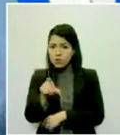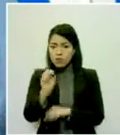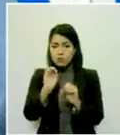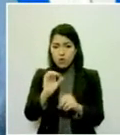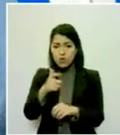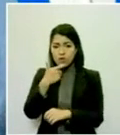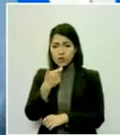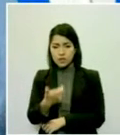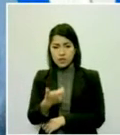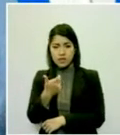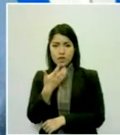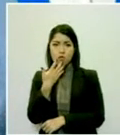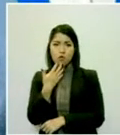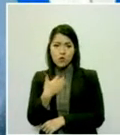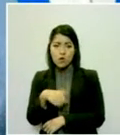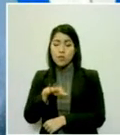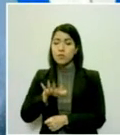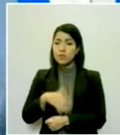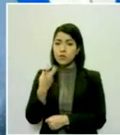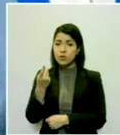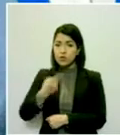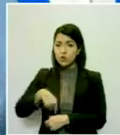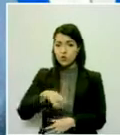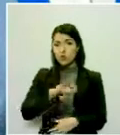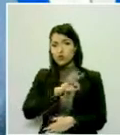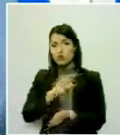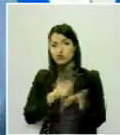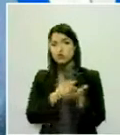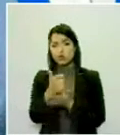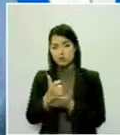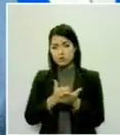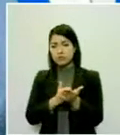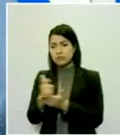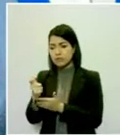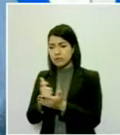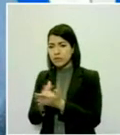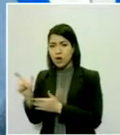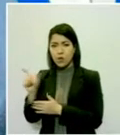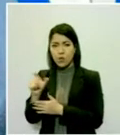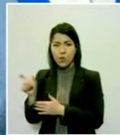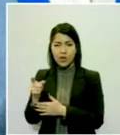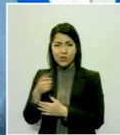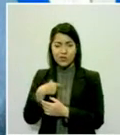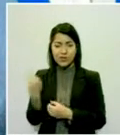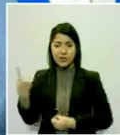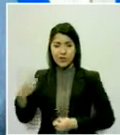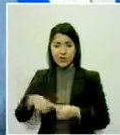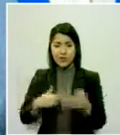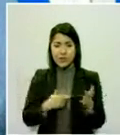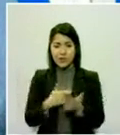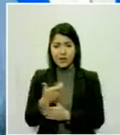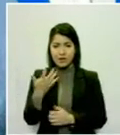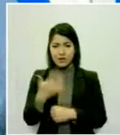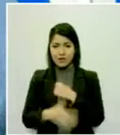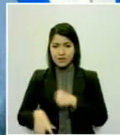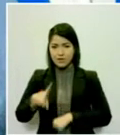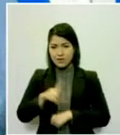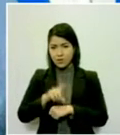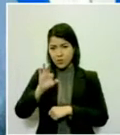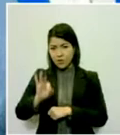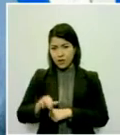venido realizando, hemos venido cubriendo esta parte. Cuando nosotros llegamos se pagaba una nómina quincenal de